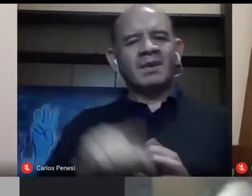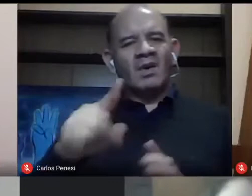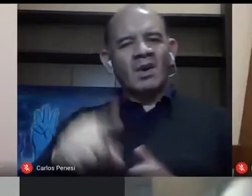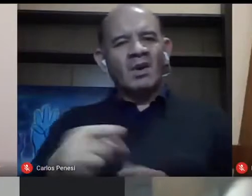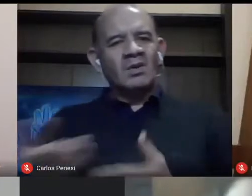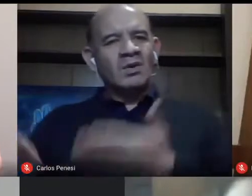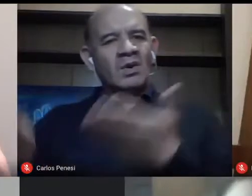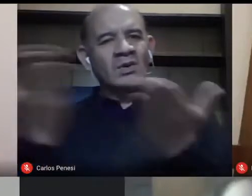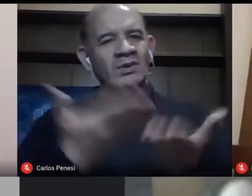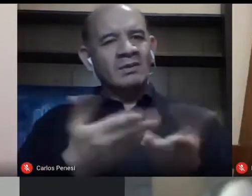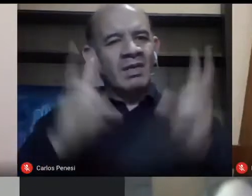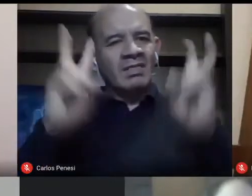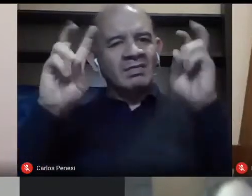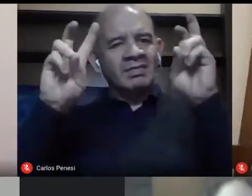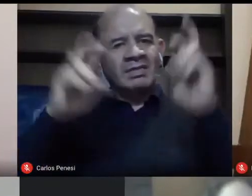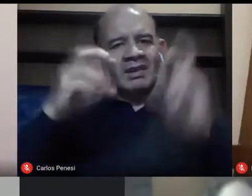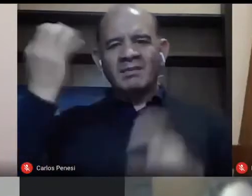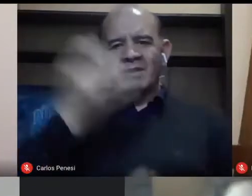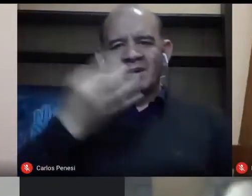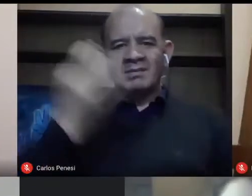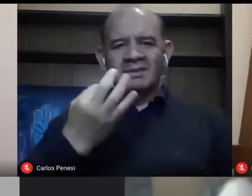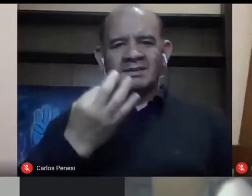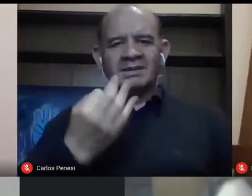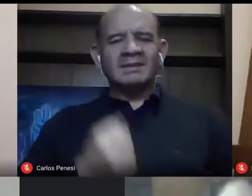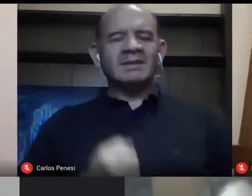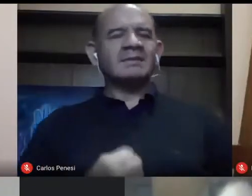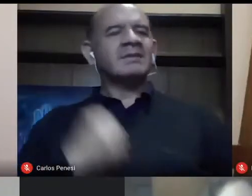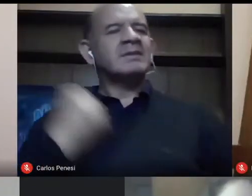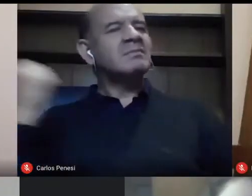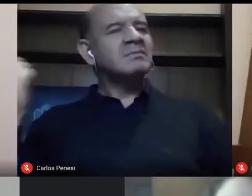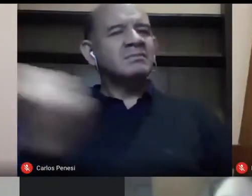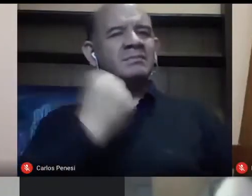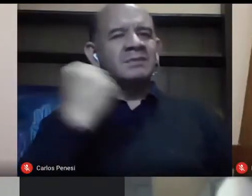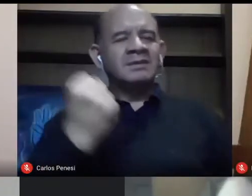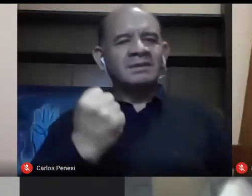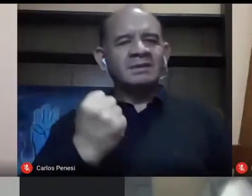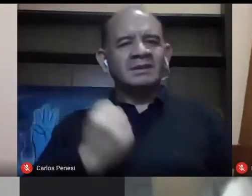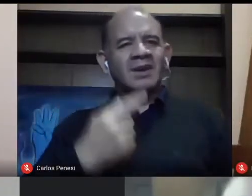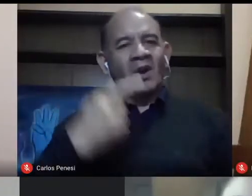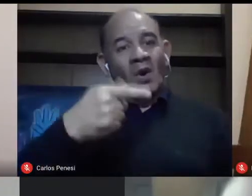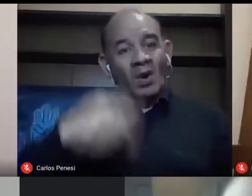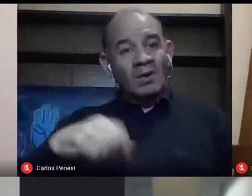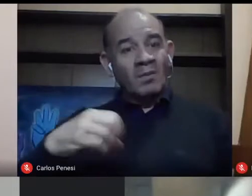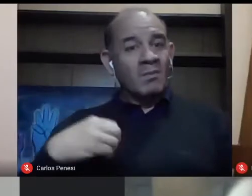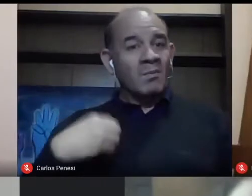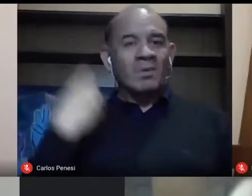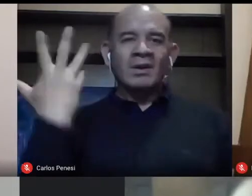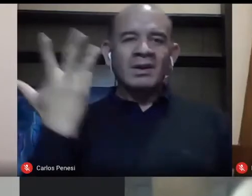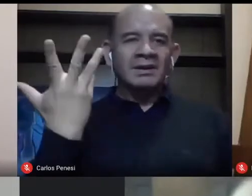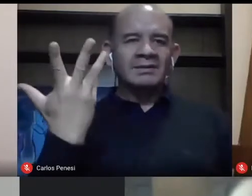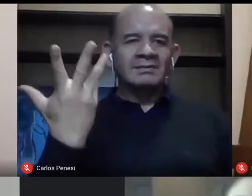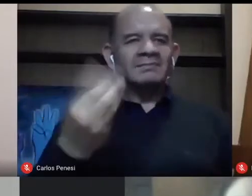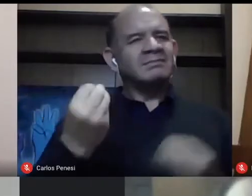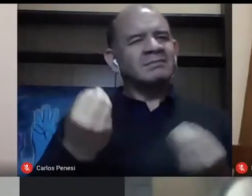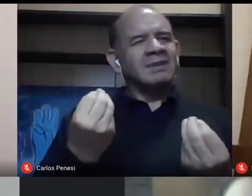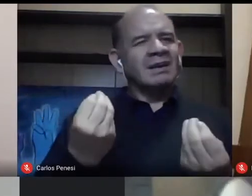convoca un tema muy importante y también muy actual, que tiene que ver con